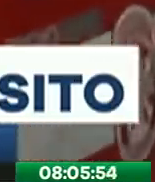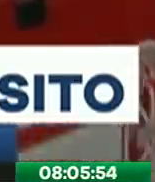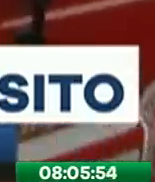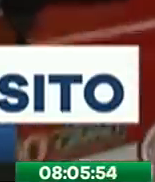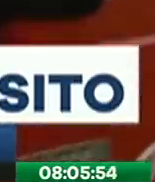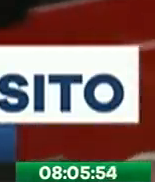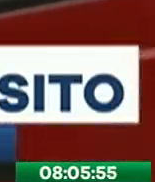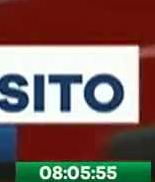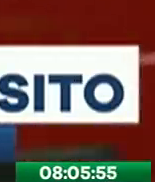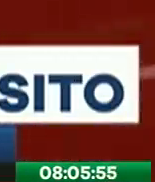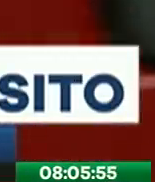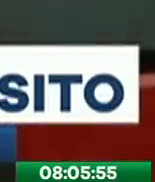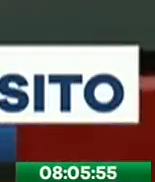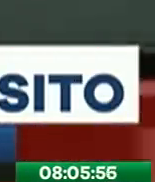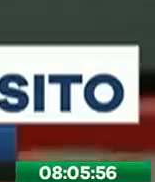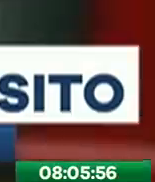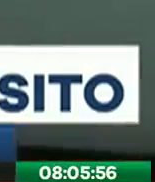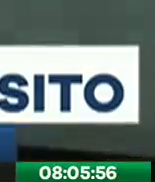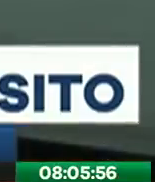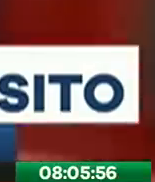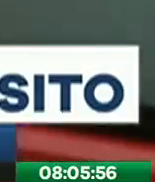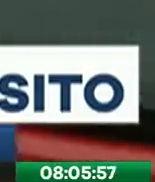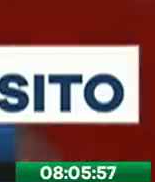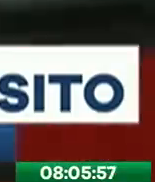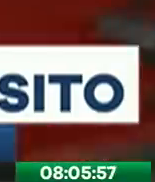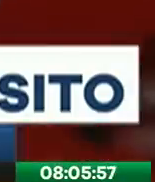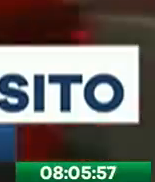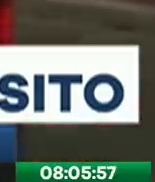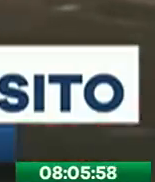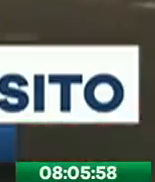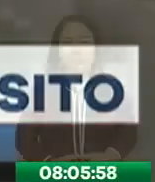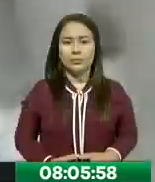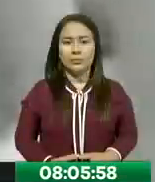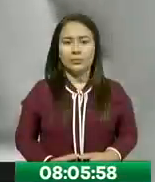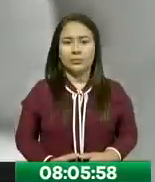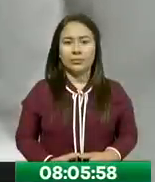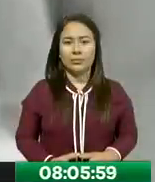la Perla del Pacífico, léase Guayaquil.